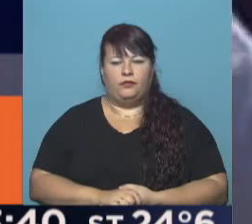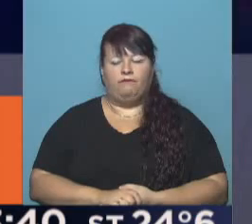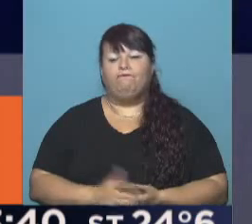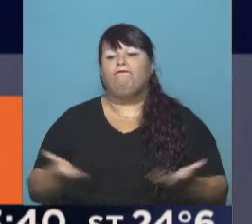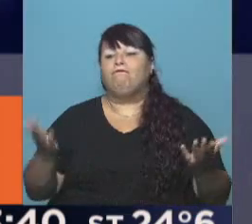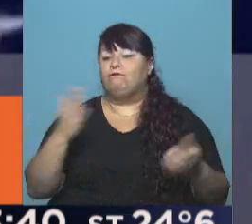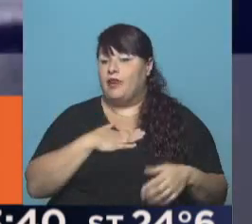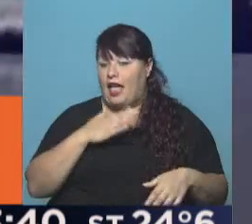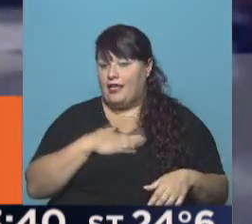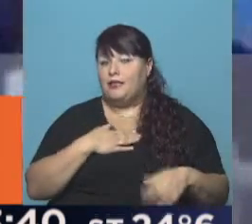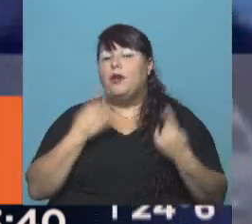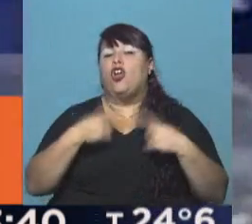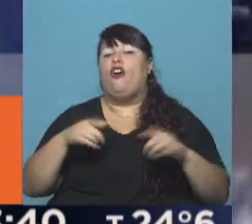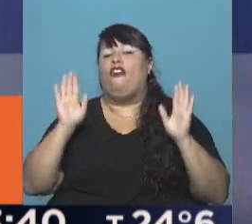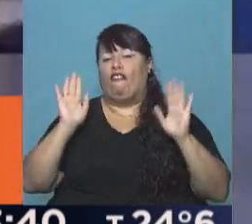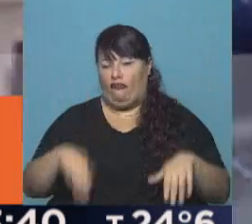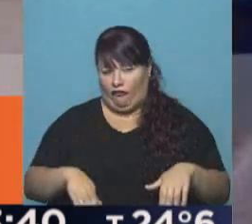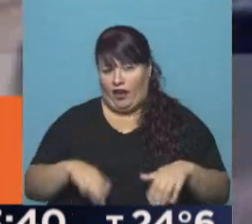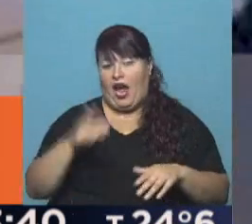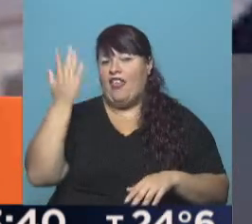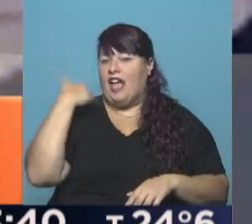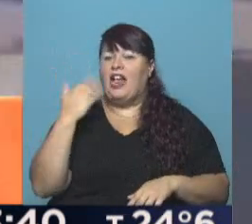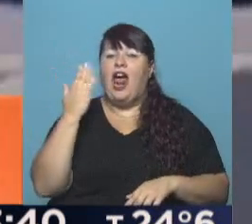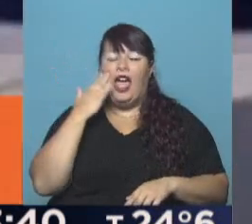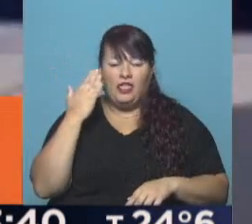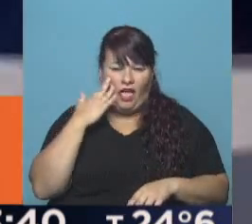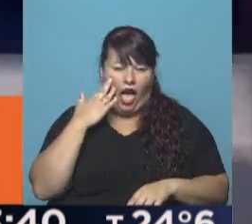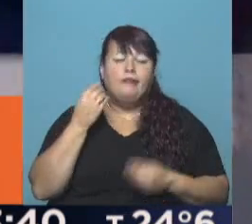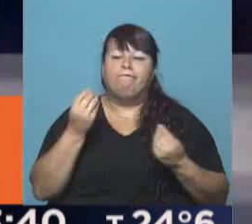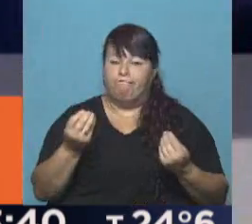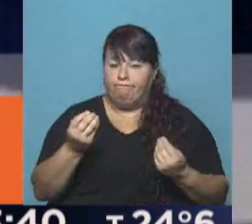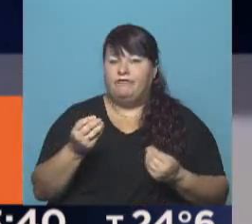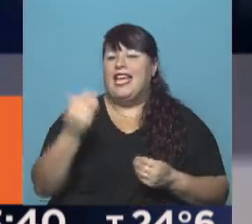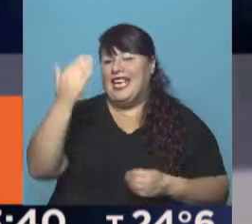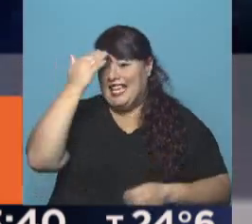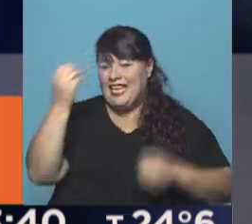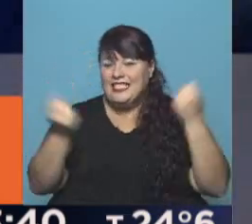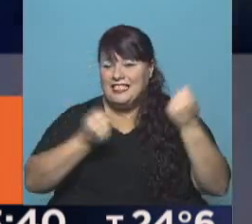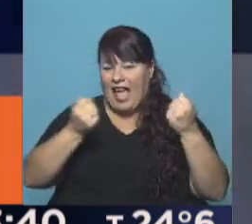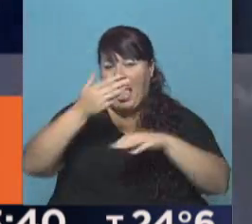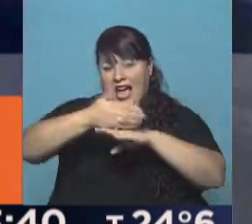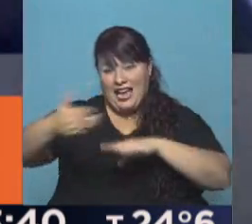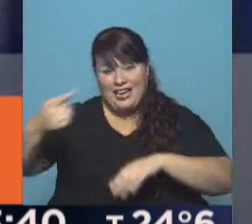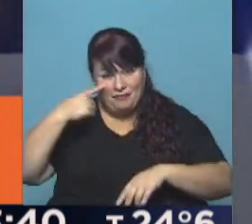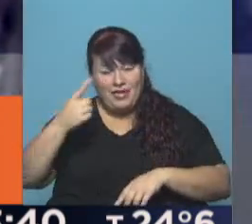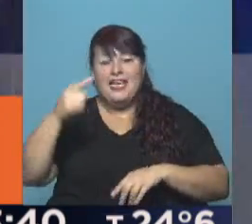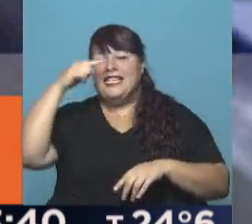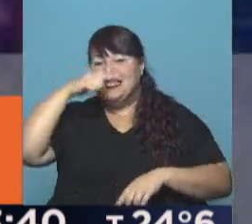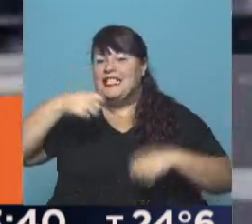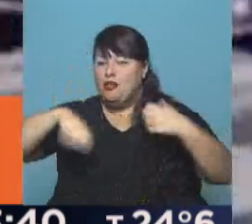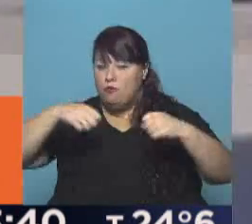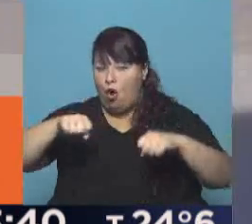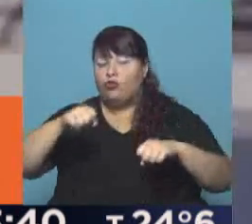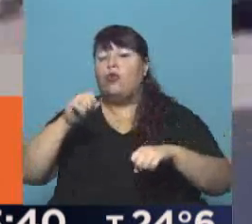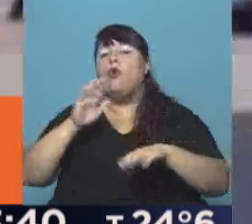lamentablemente la noticia desagradable de la tarde de ayer fue que 15 autos y como observamos y siete motos